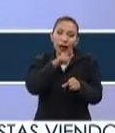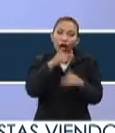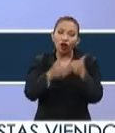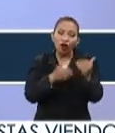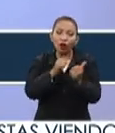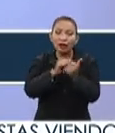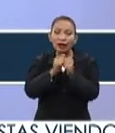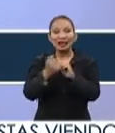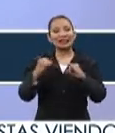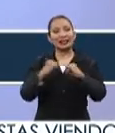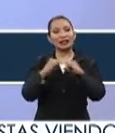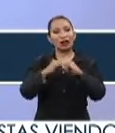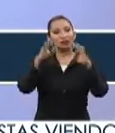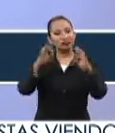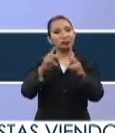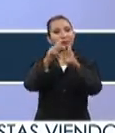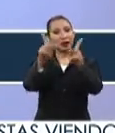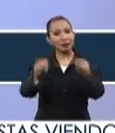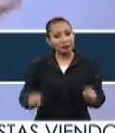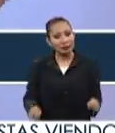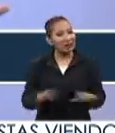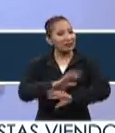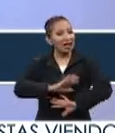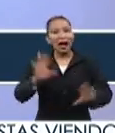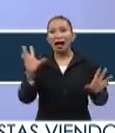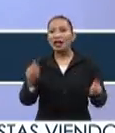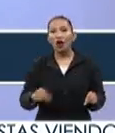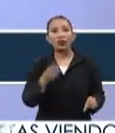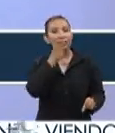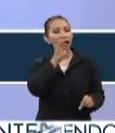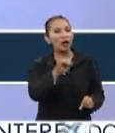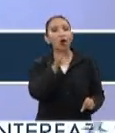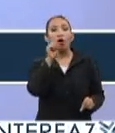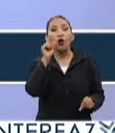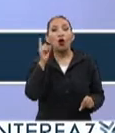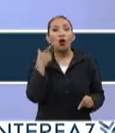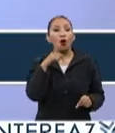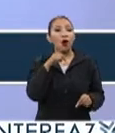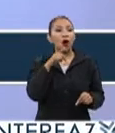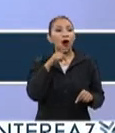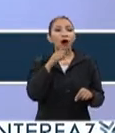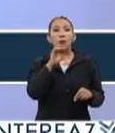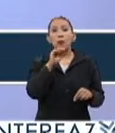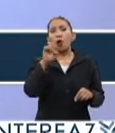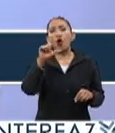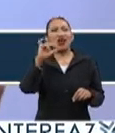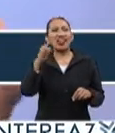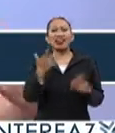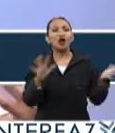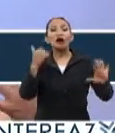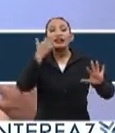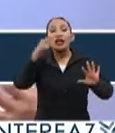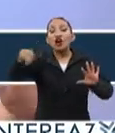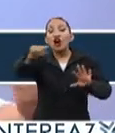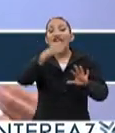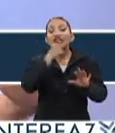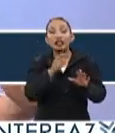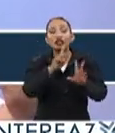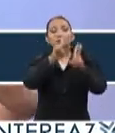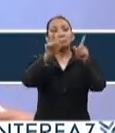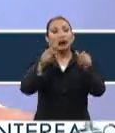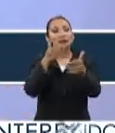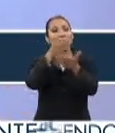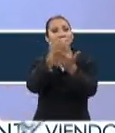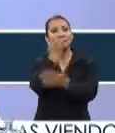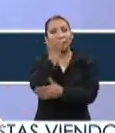sean instituciones de paz. Ya no digo, por eso digo la palabra bullying estrillada, porque más bien es, quiero que los niños vayan en paz